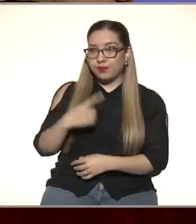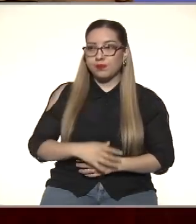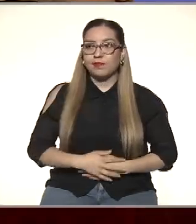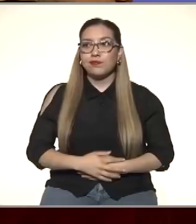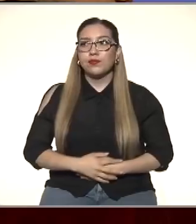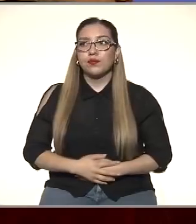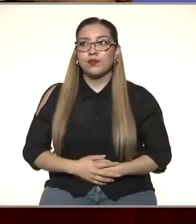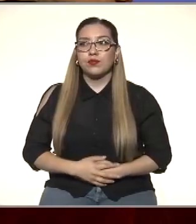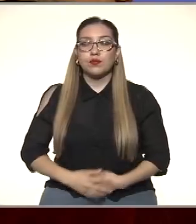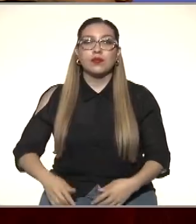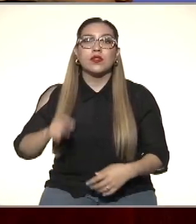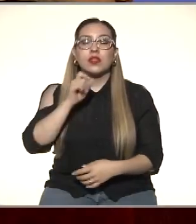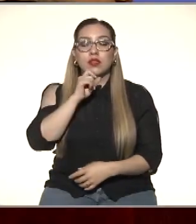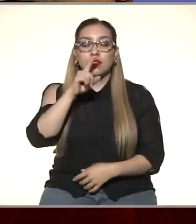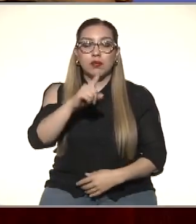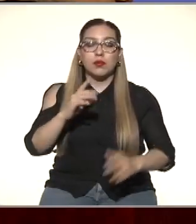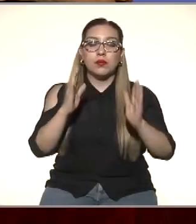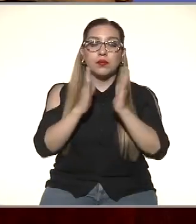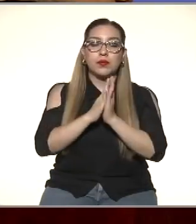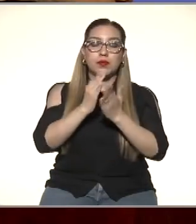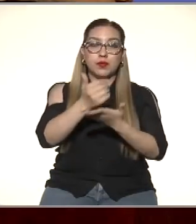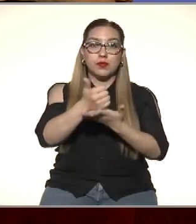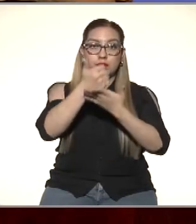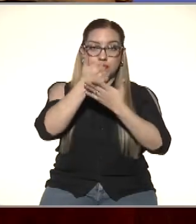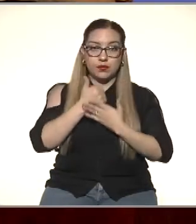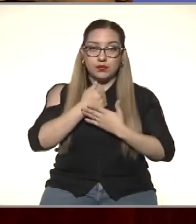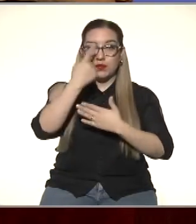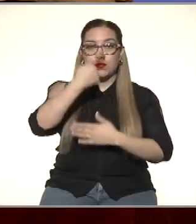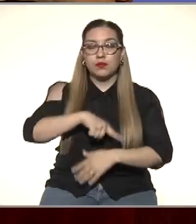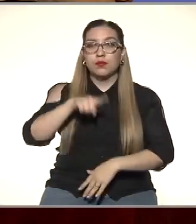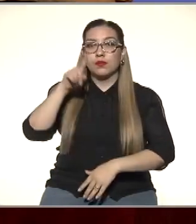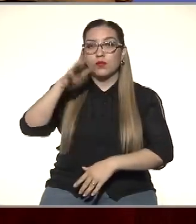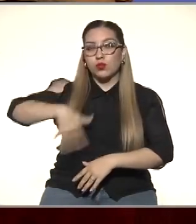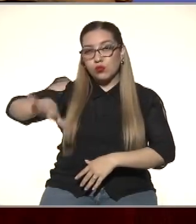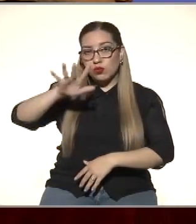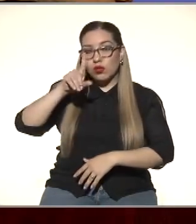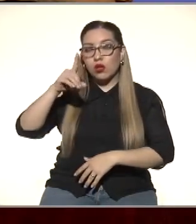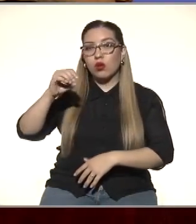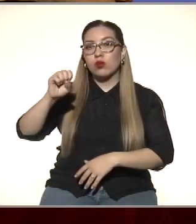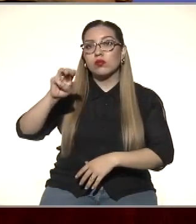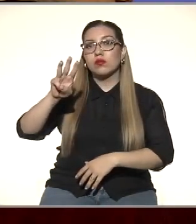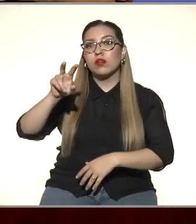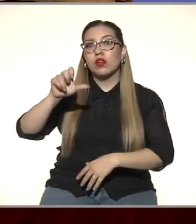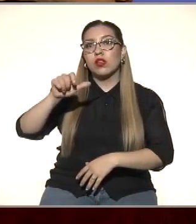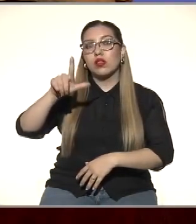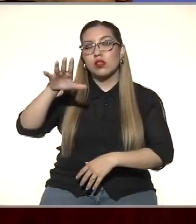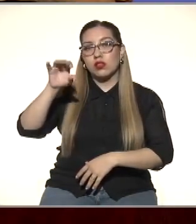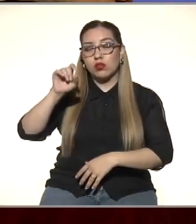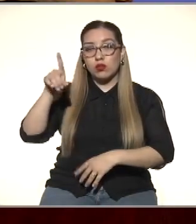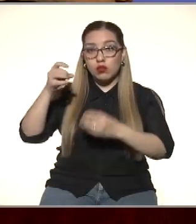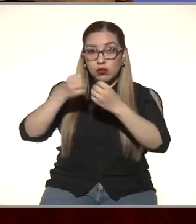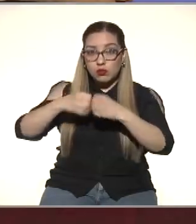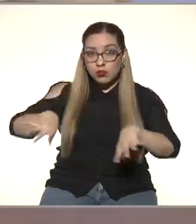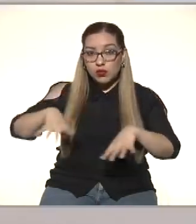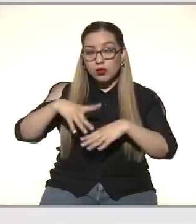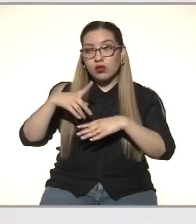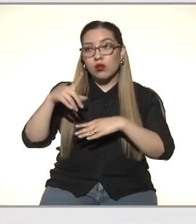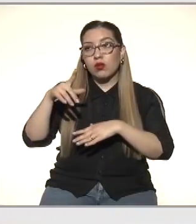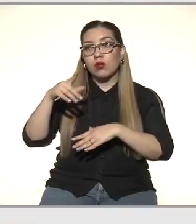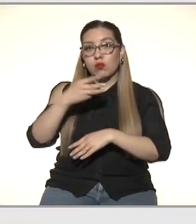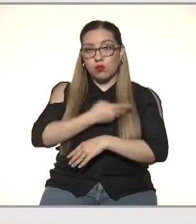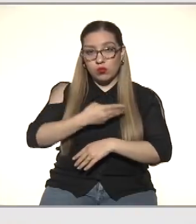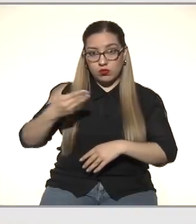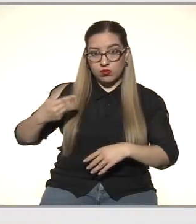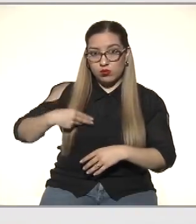pantalla. Asimismo, le pedimos de su ayuda para localizar a Osvaldo Galván López, que desapareció en la colonia Loma Larga, en el municipio